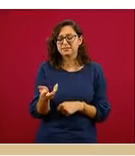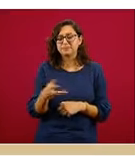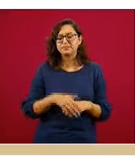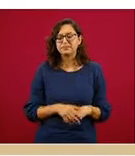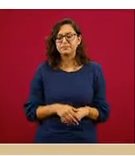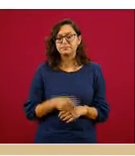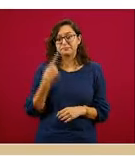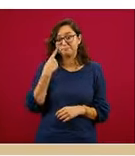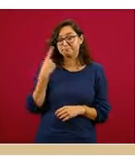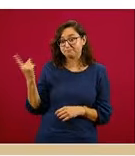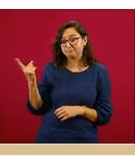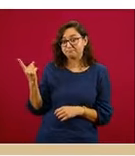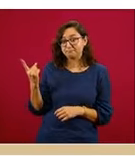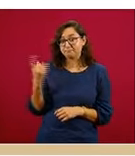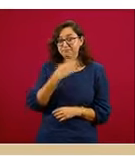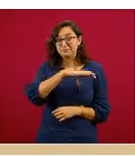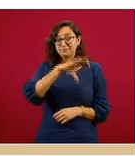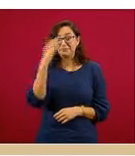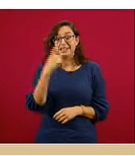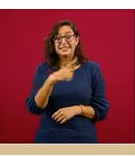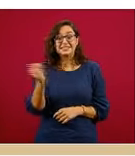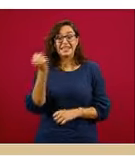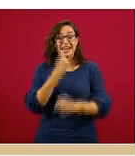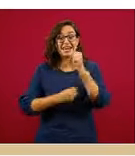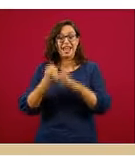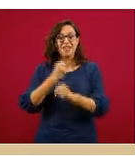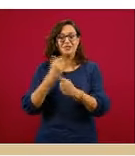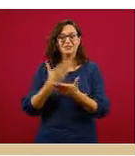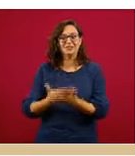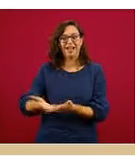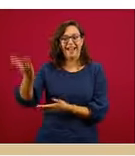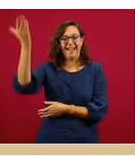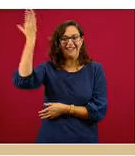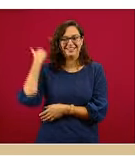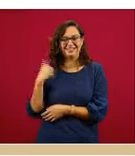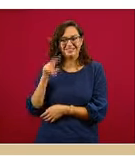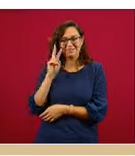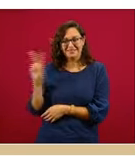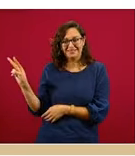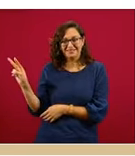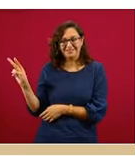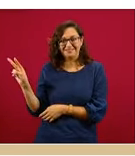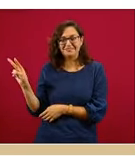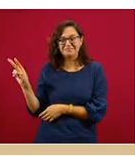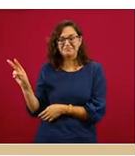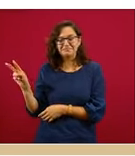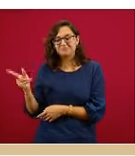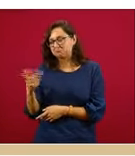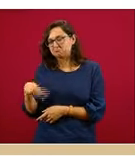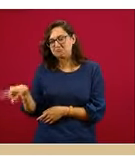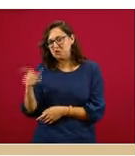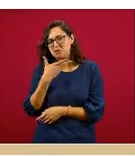foto interesante de hace 100 años de estos productos que eran utilizados. Quiero comentarles, por